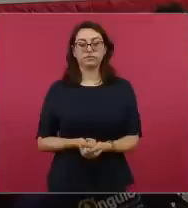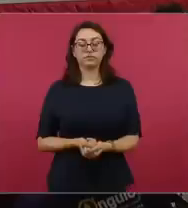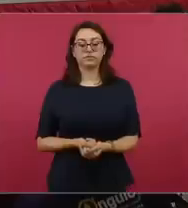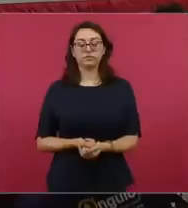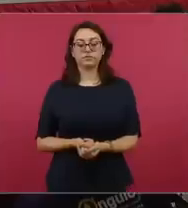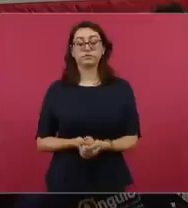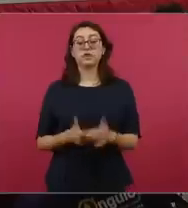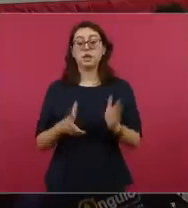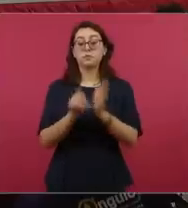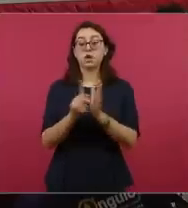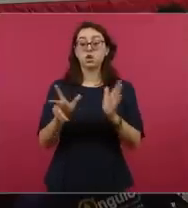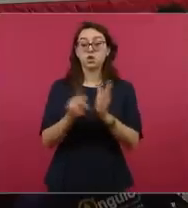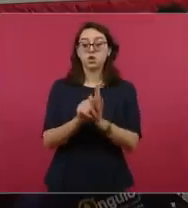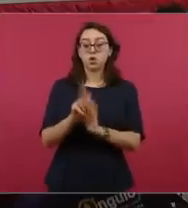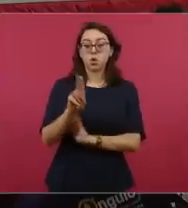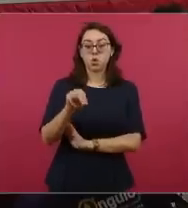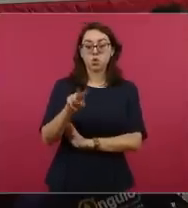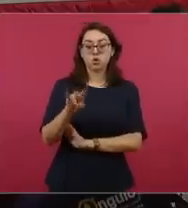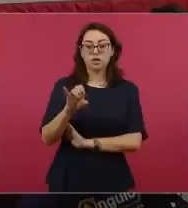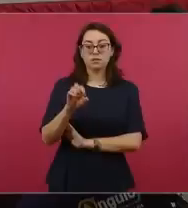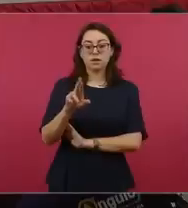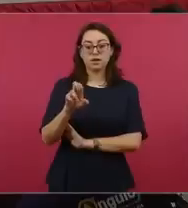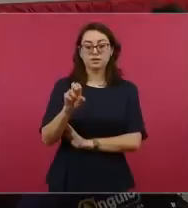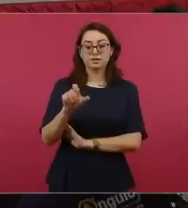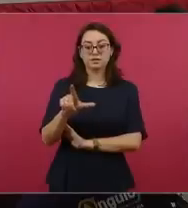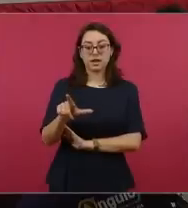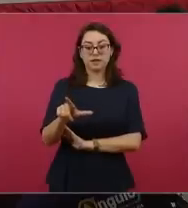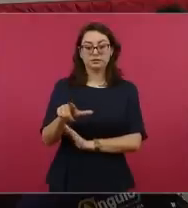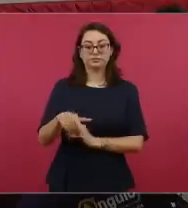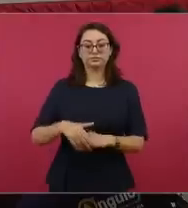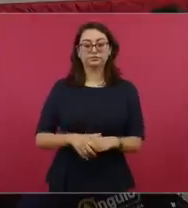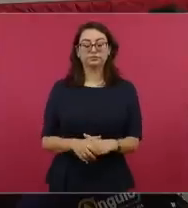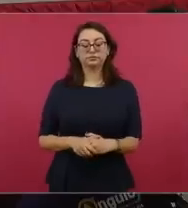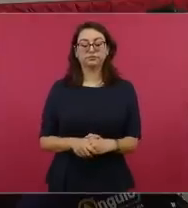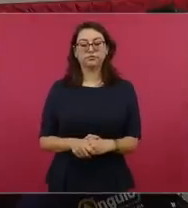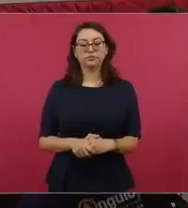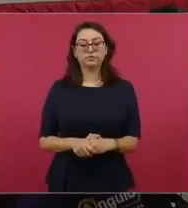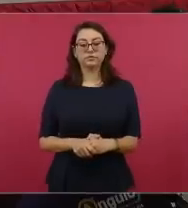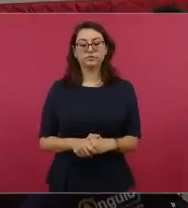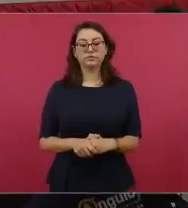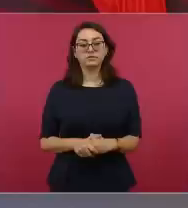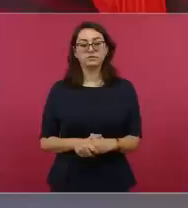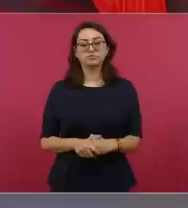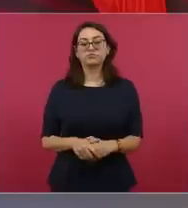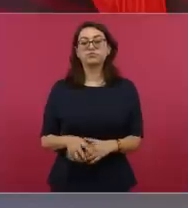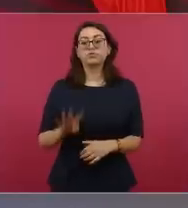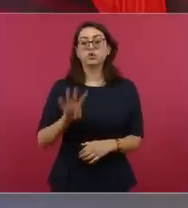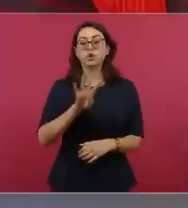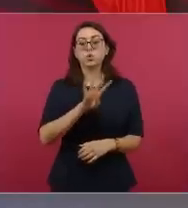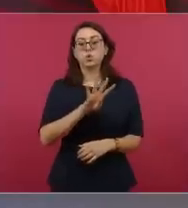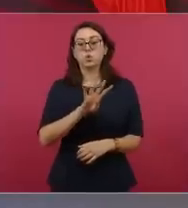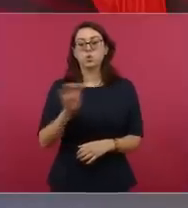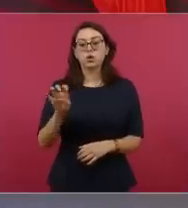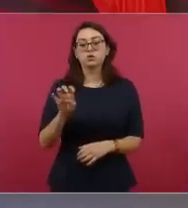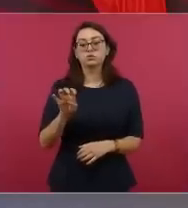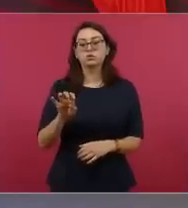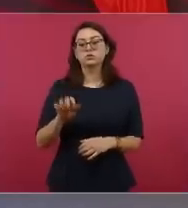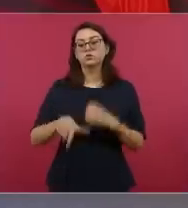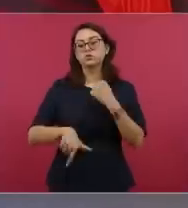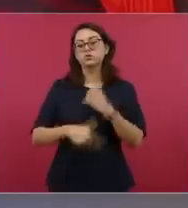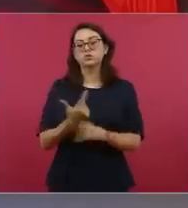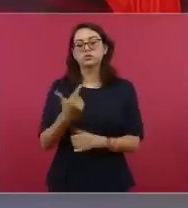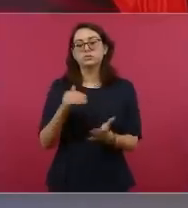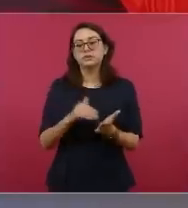esto es muy minucia cuatrocientos doce